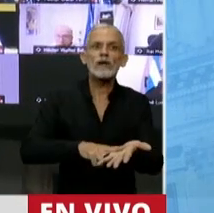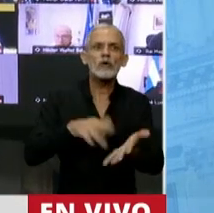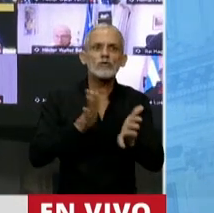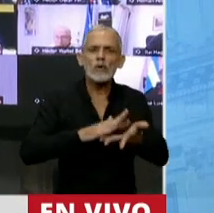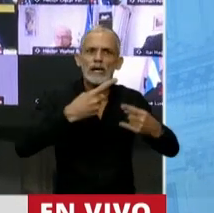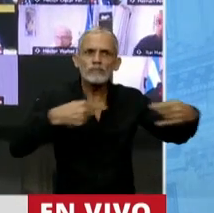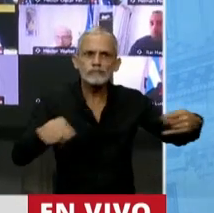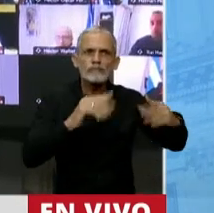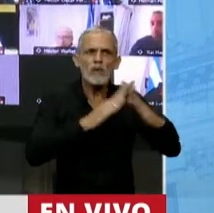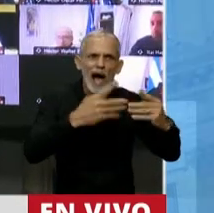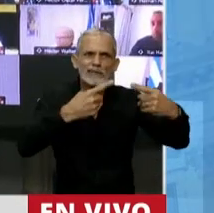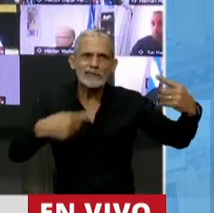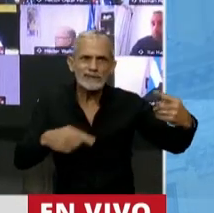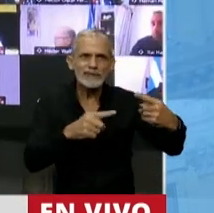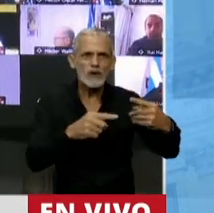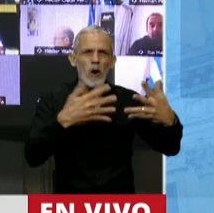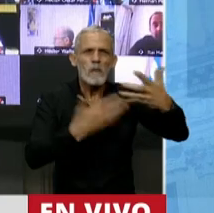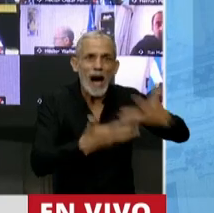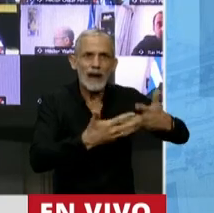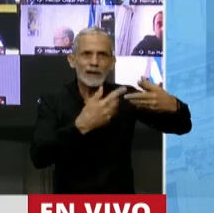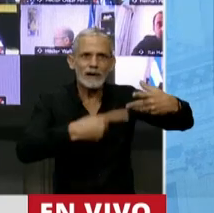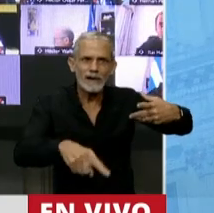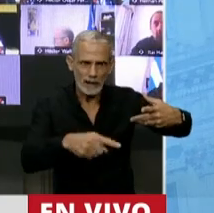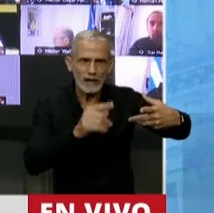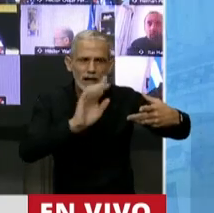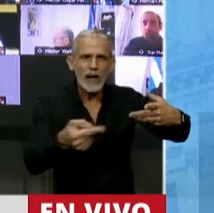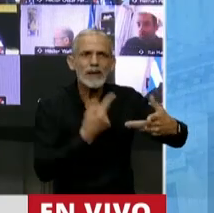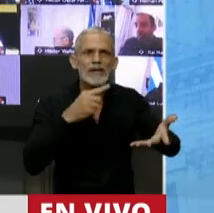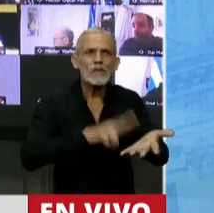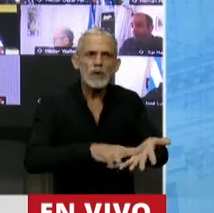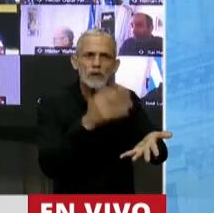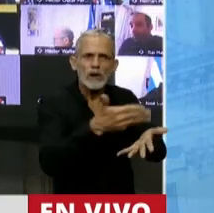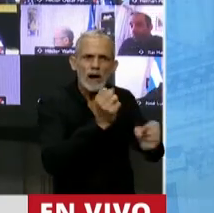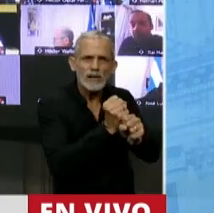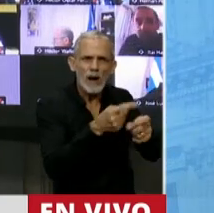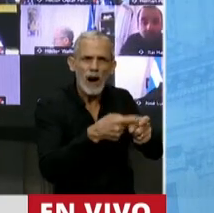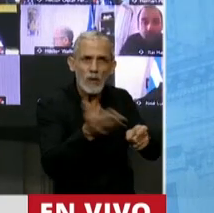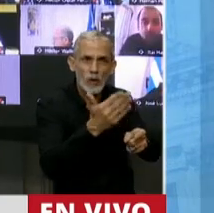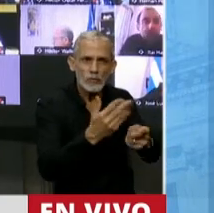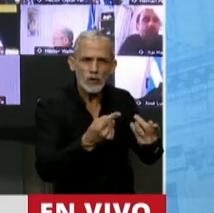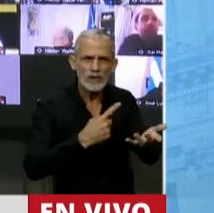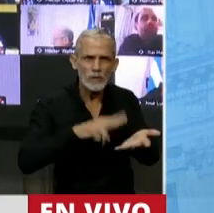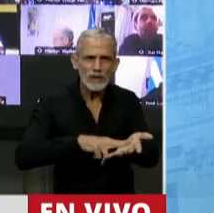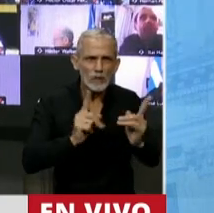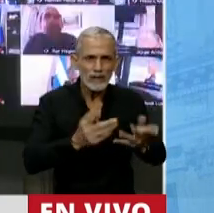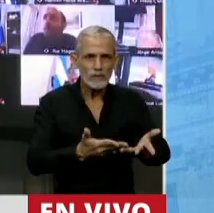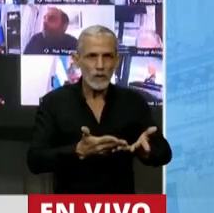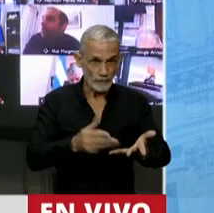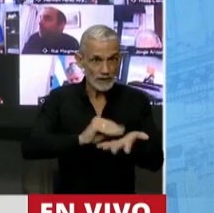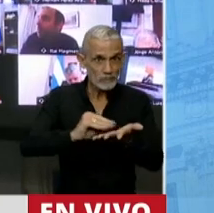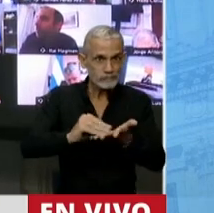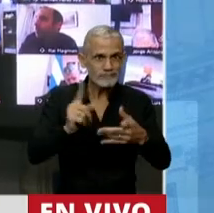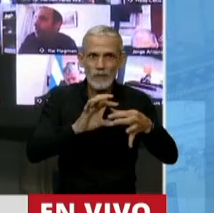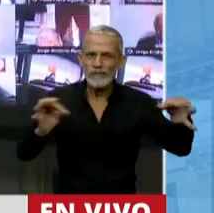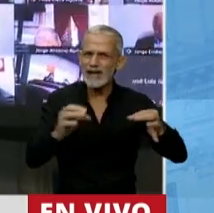bienes productivos, convirtiéndose en consecuencia en un impuesto a la producción. Cito textualmente al miembro de esta